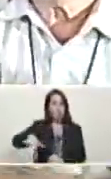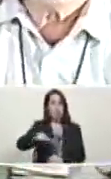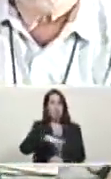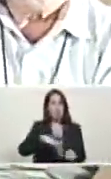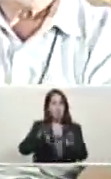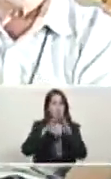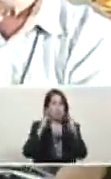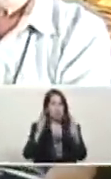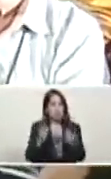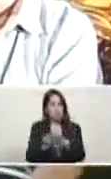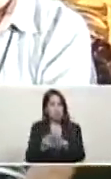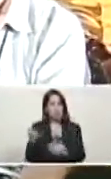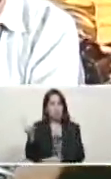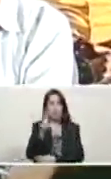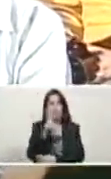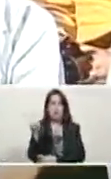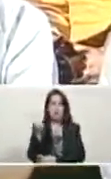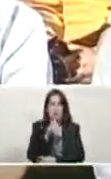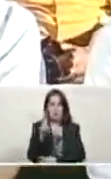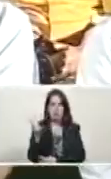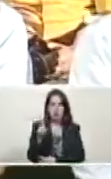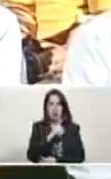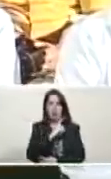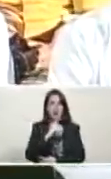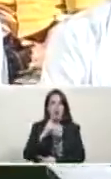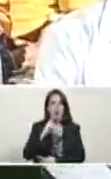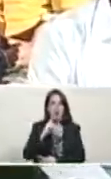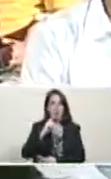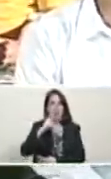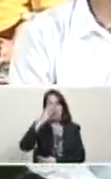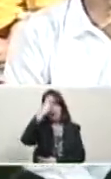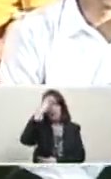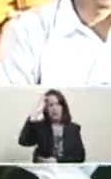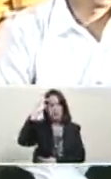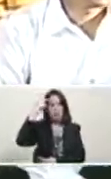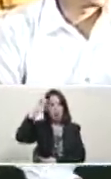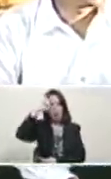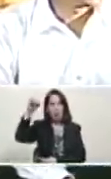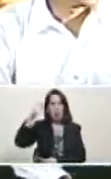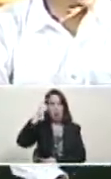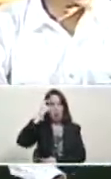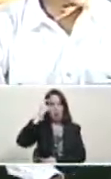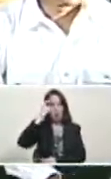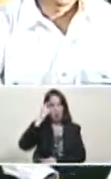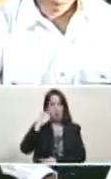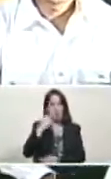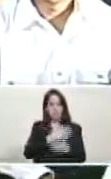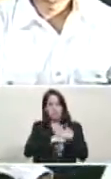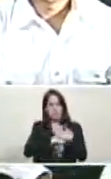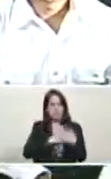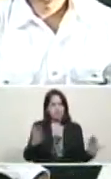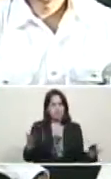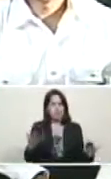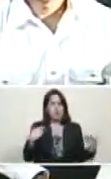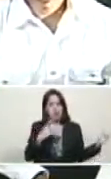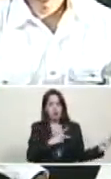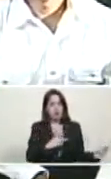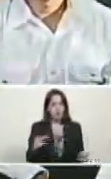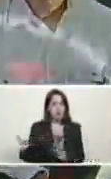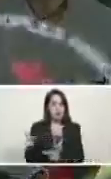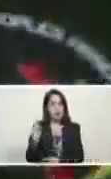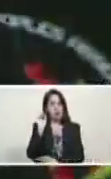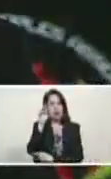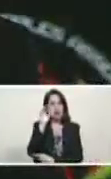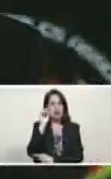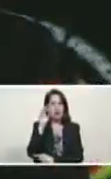pueblo de venezuela en nombre del canciller jorge arreaza nos complace darle la bienvenida a este acto